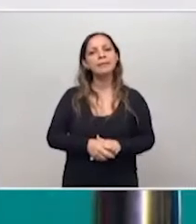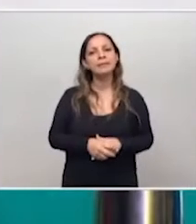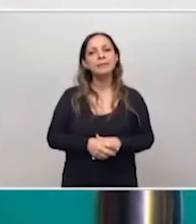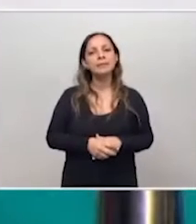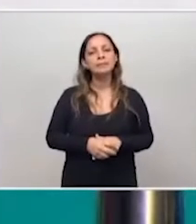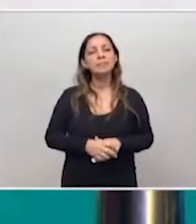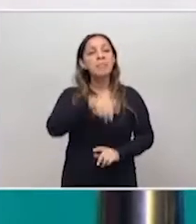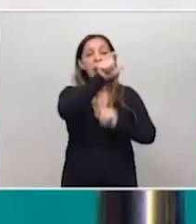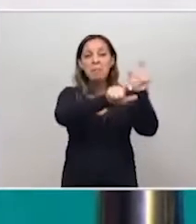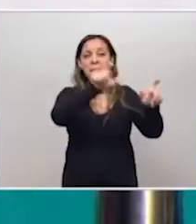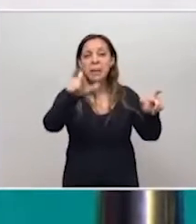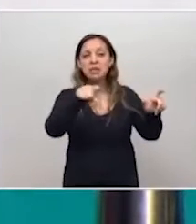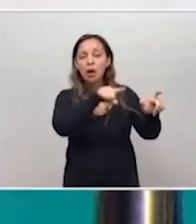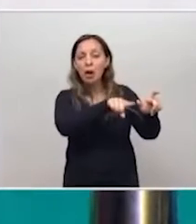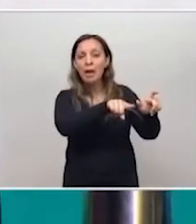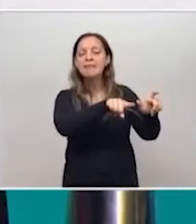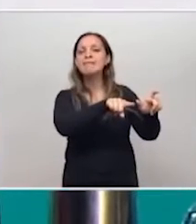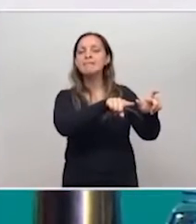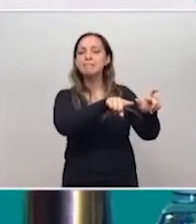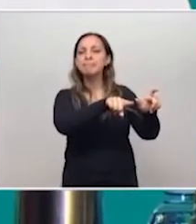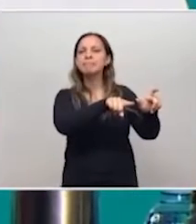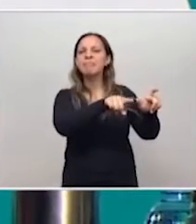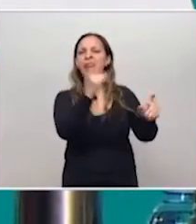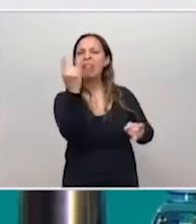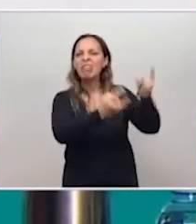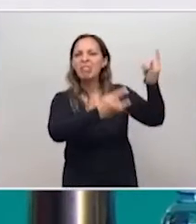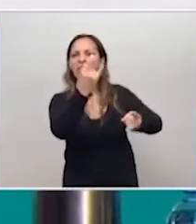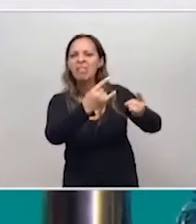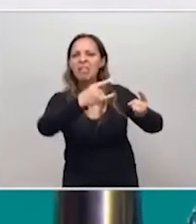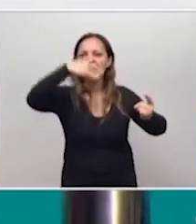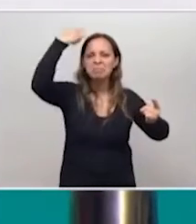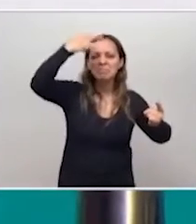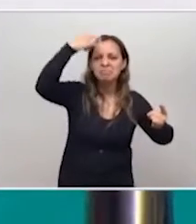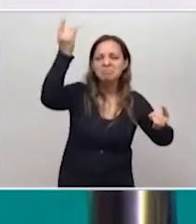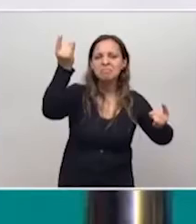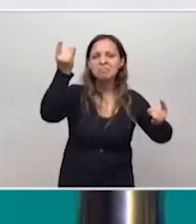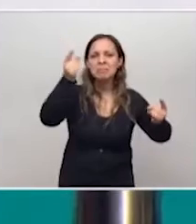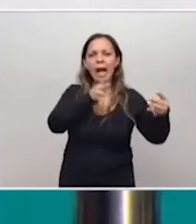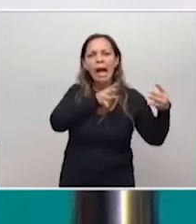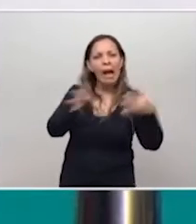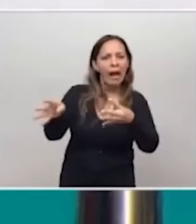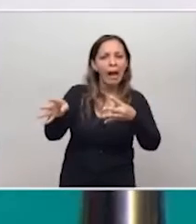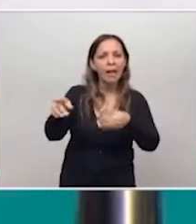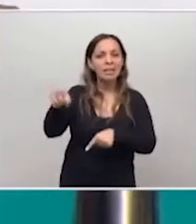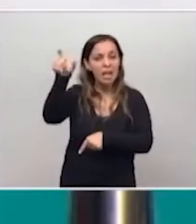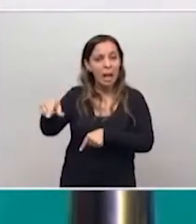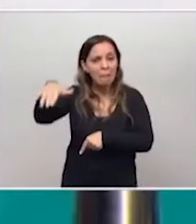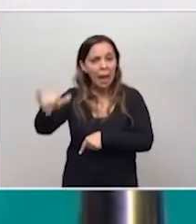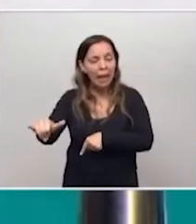se dedican a mentir, a inventar, a atacar a la compañera Mayra,